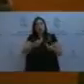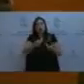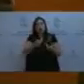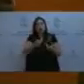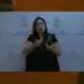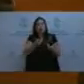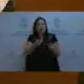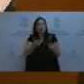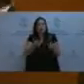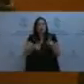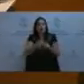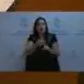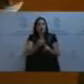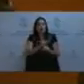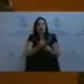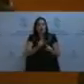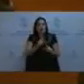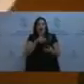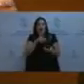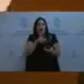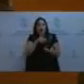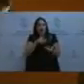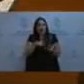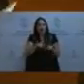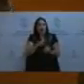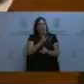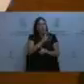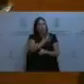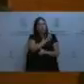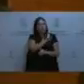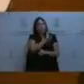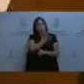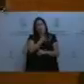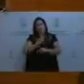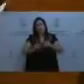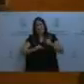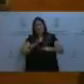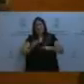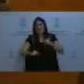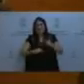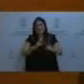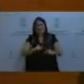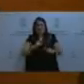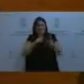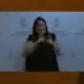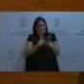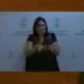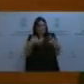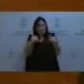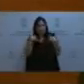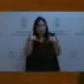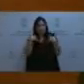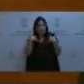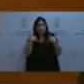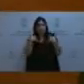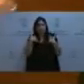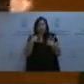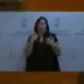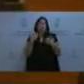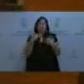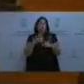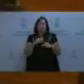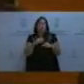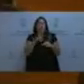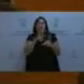este rompecabezas que está afectando y haciendo sufrir a miles de familias en esta región. Es evidente que